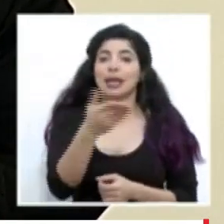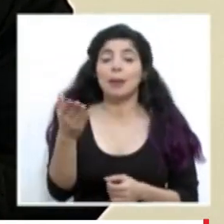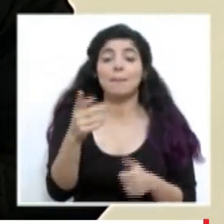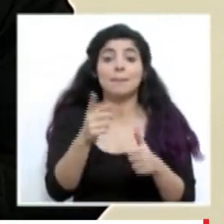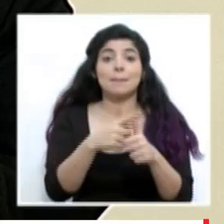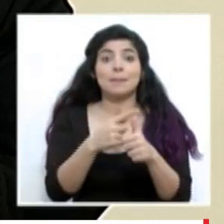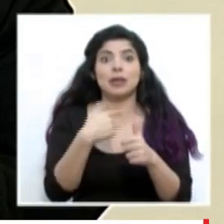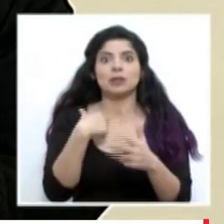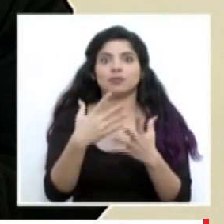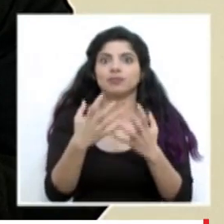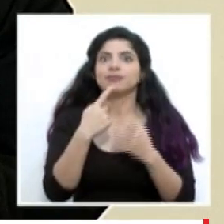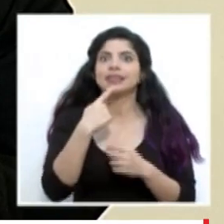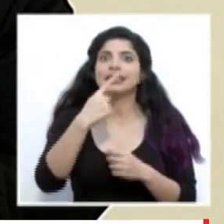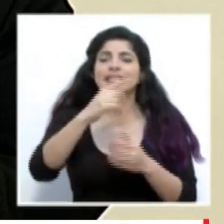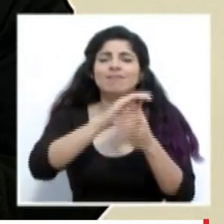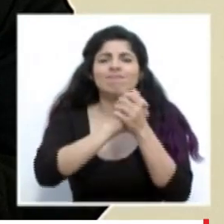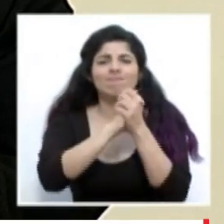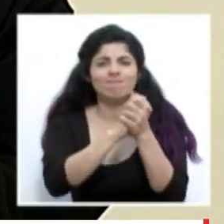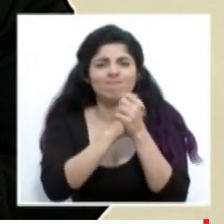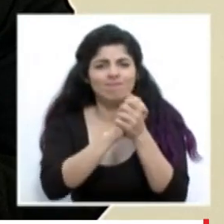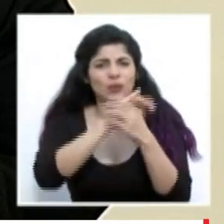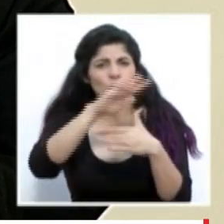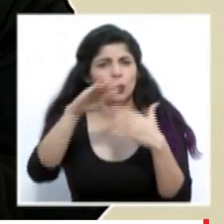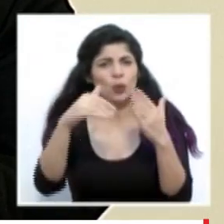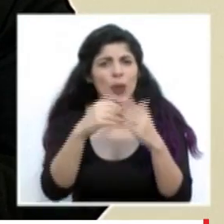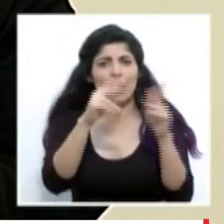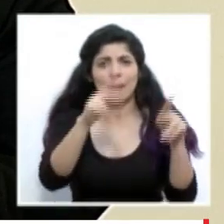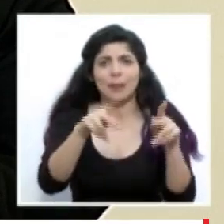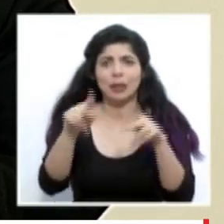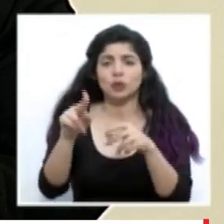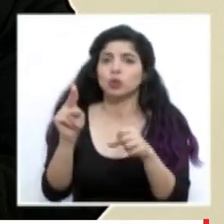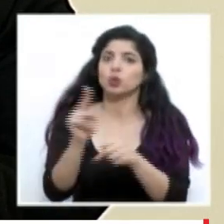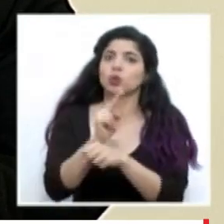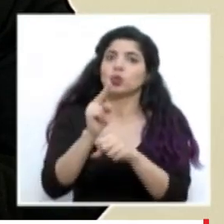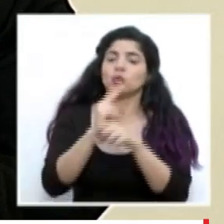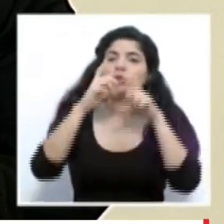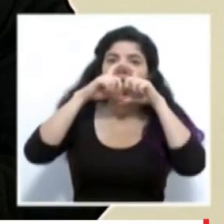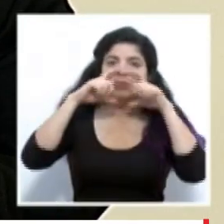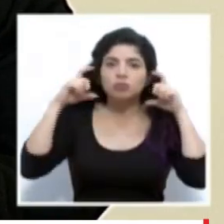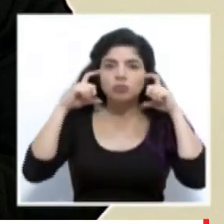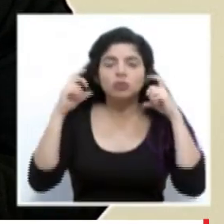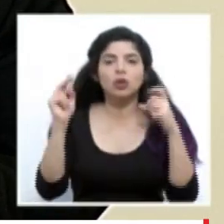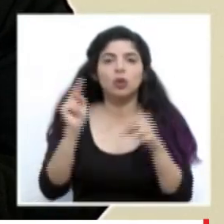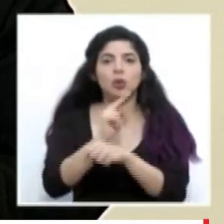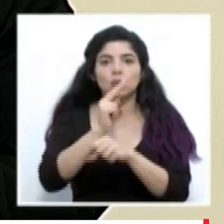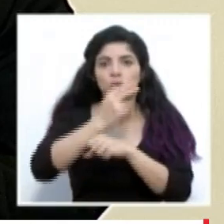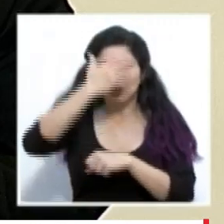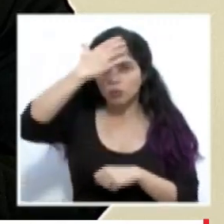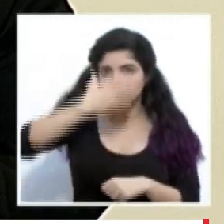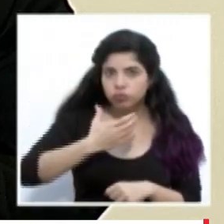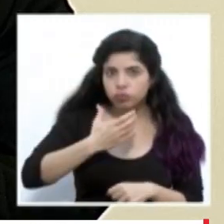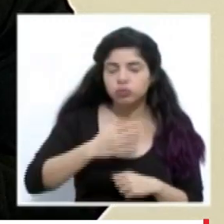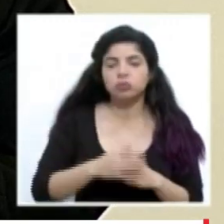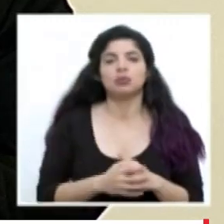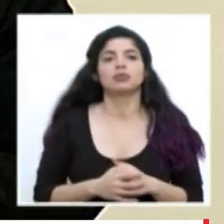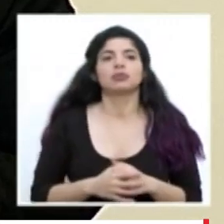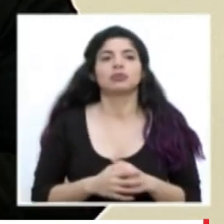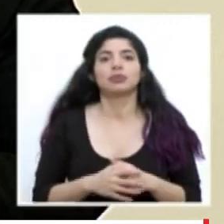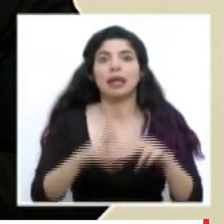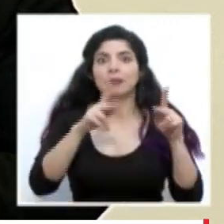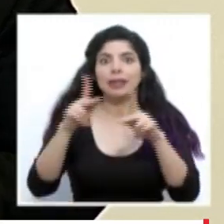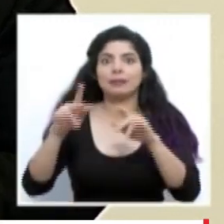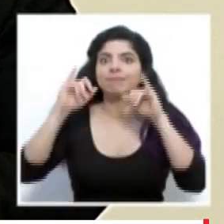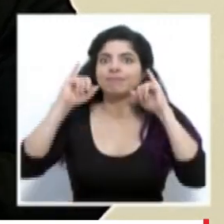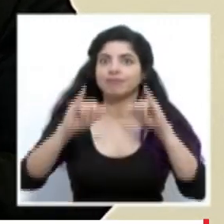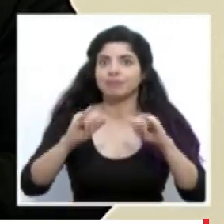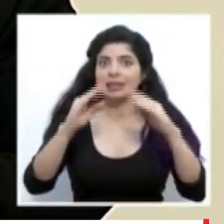yo quiero felicitar a toda la población que está utilizando mascarillas, que está utilizando careta, que están quedándose